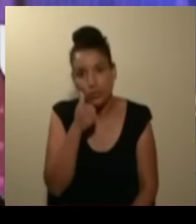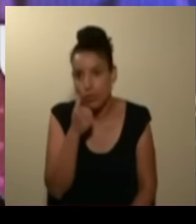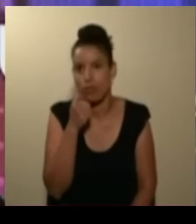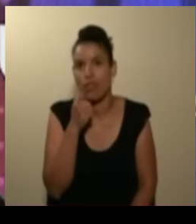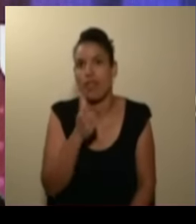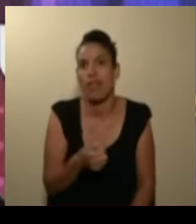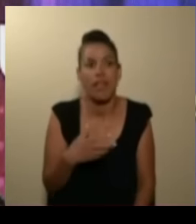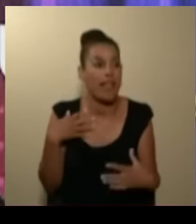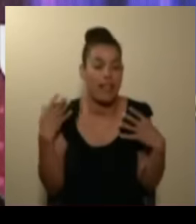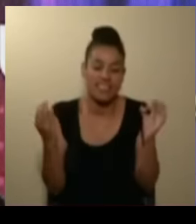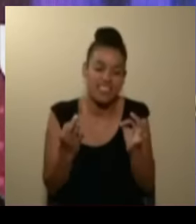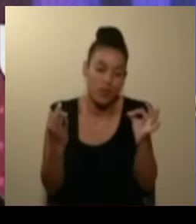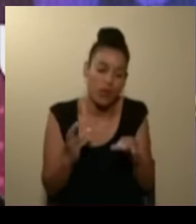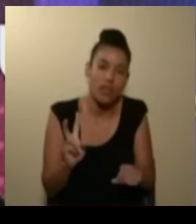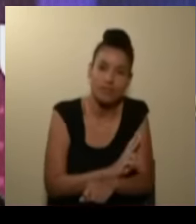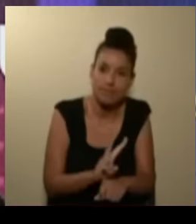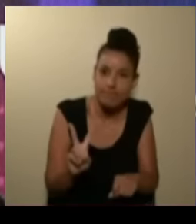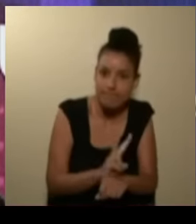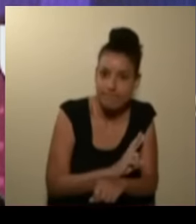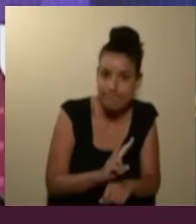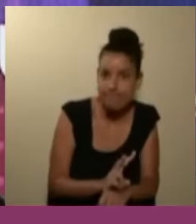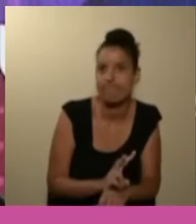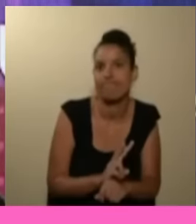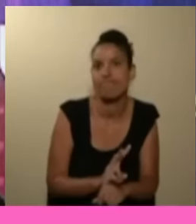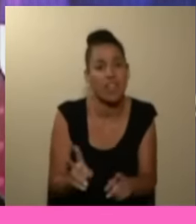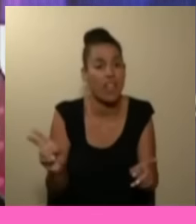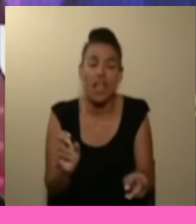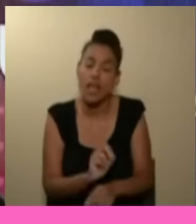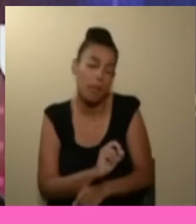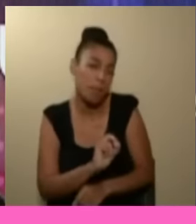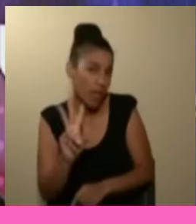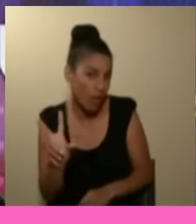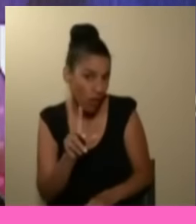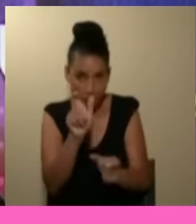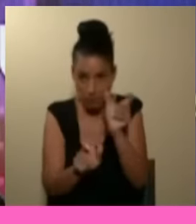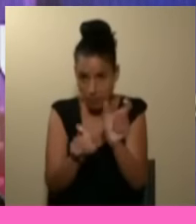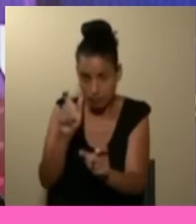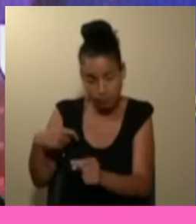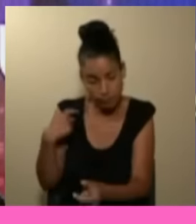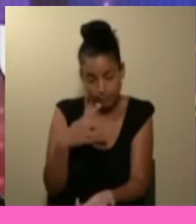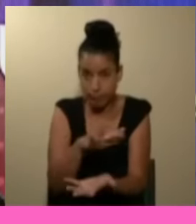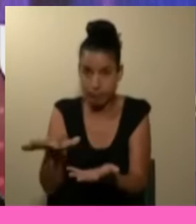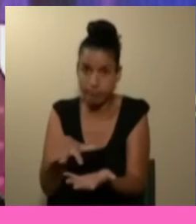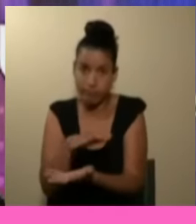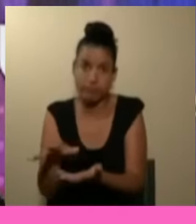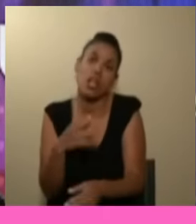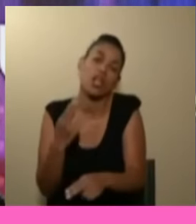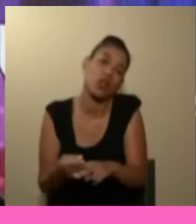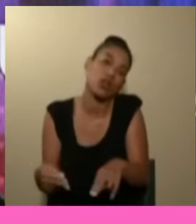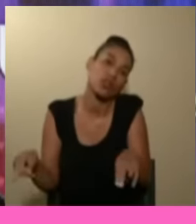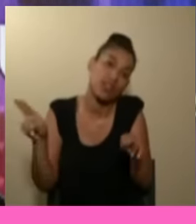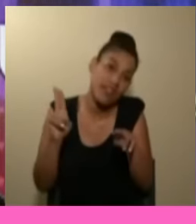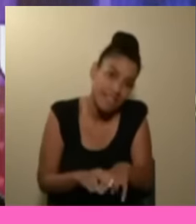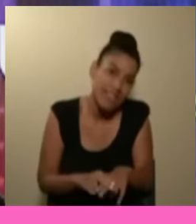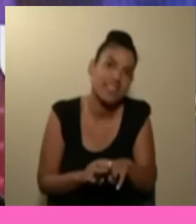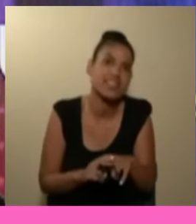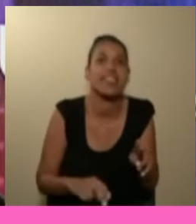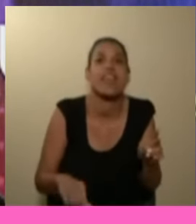seguridad, perjudican a muchas situaciones y a una buena parte de la población, y nuevamente se recurre a recetas